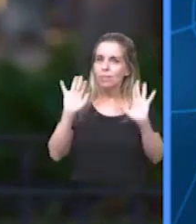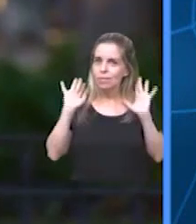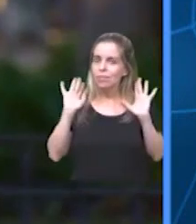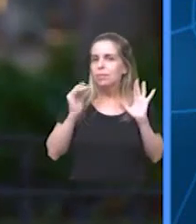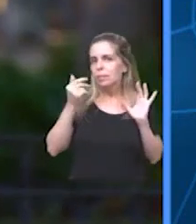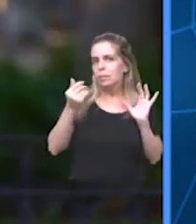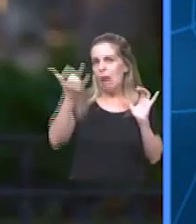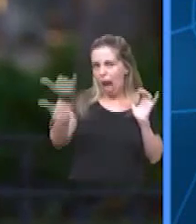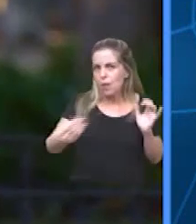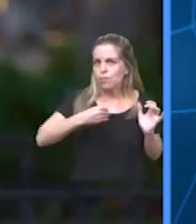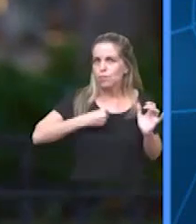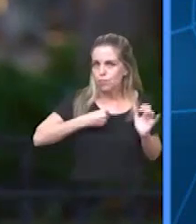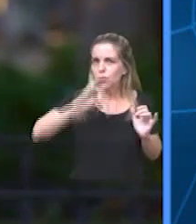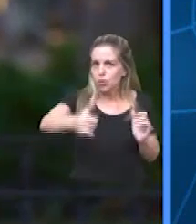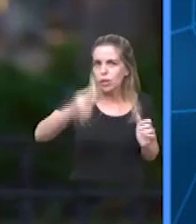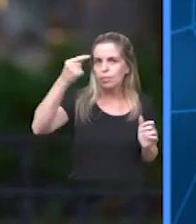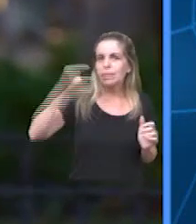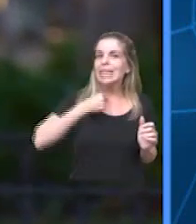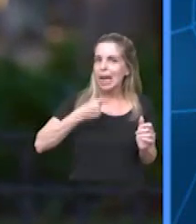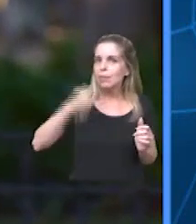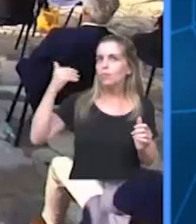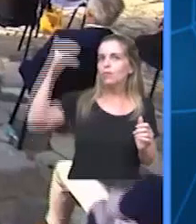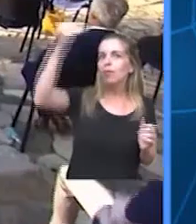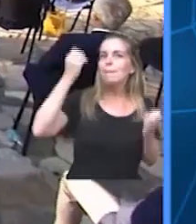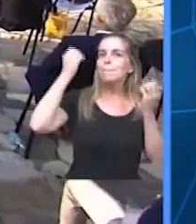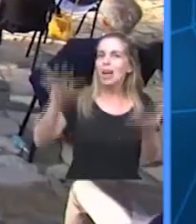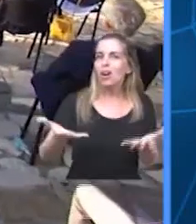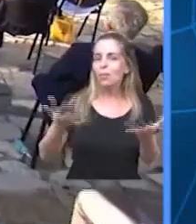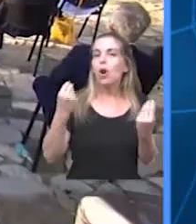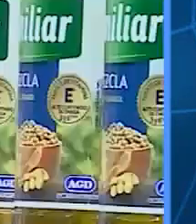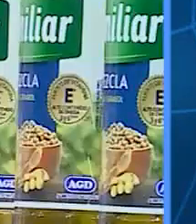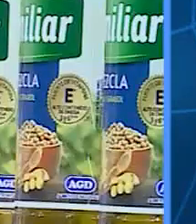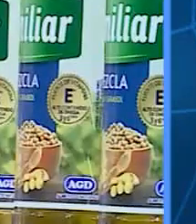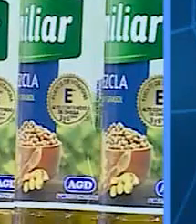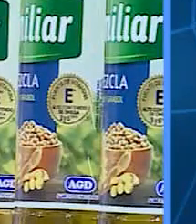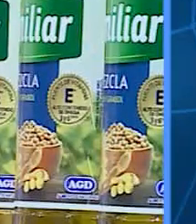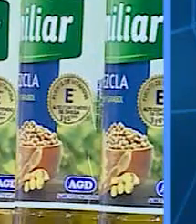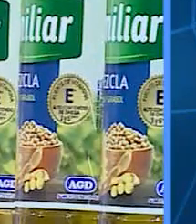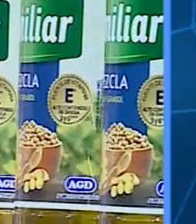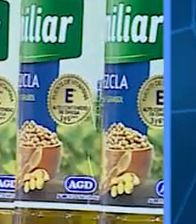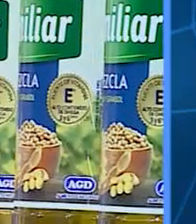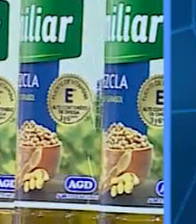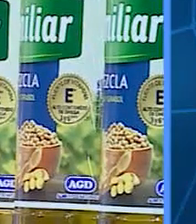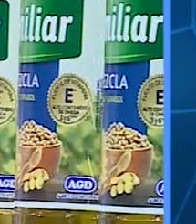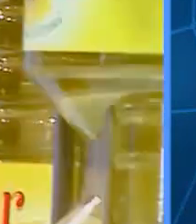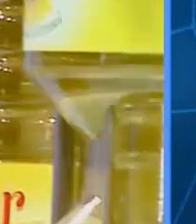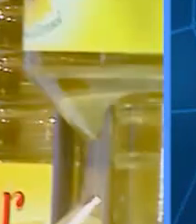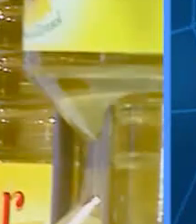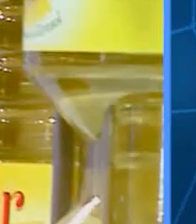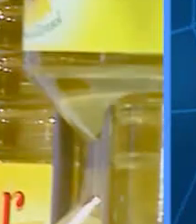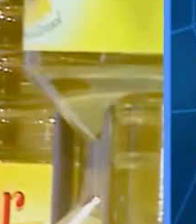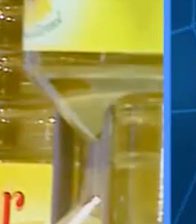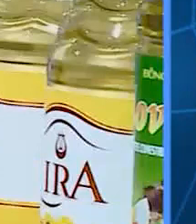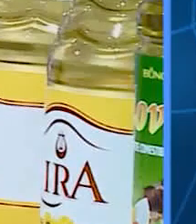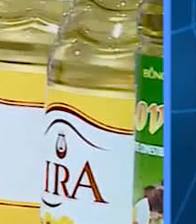Si hay algo que hemos aprendido los economistas, que la inflación es siempre y en todo lugar un fenómeno monetario. De hecho, todas esas hipótesis